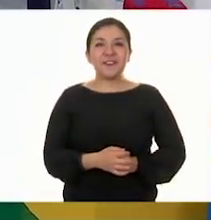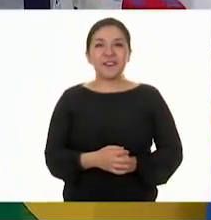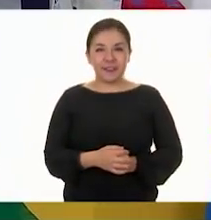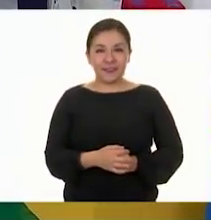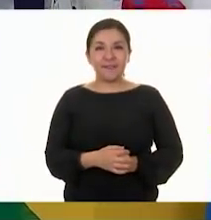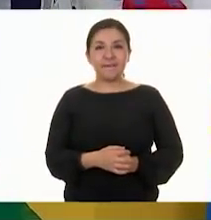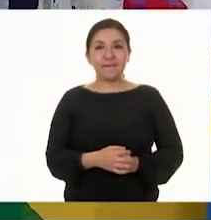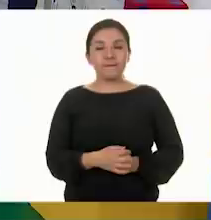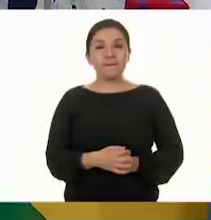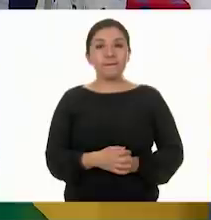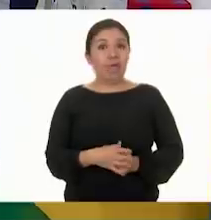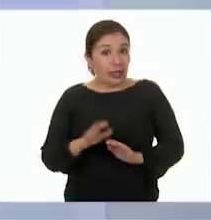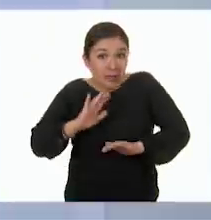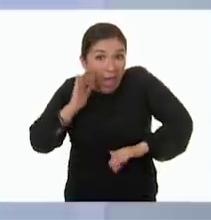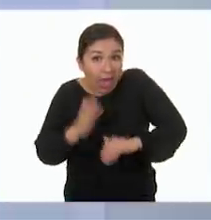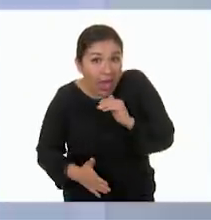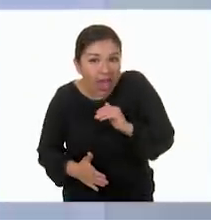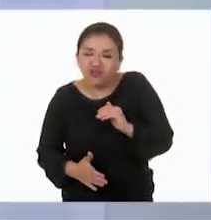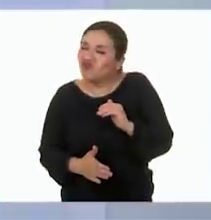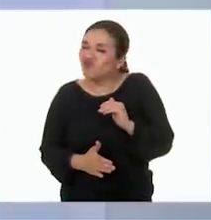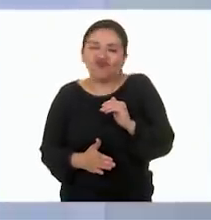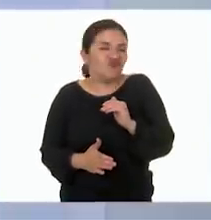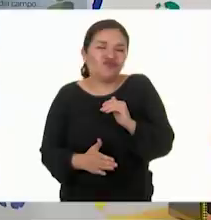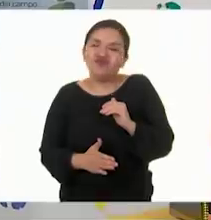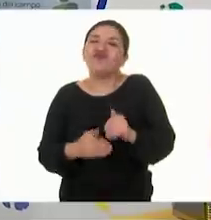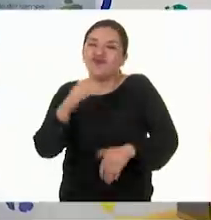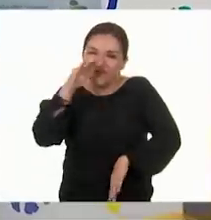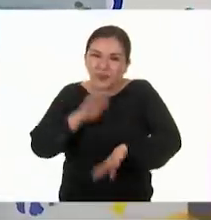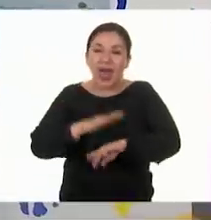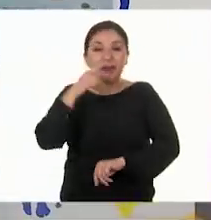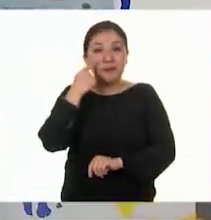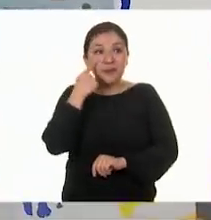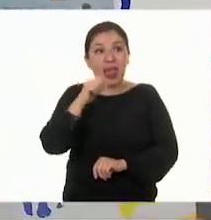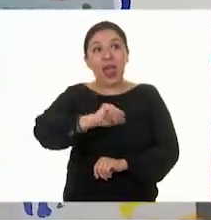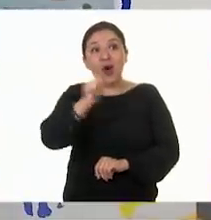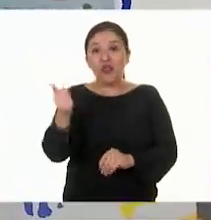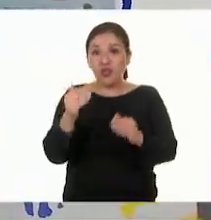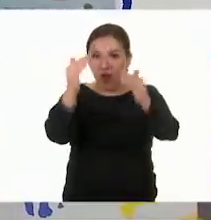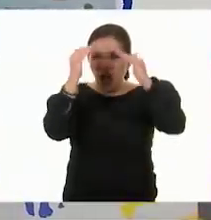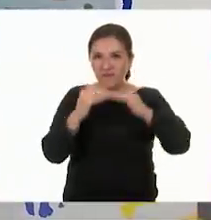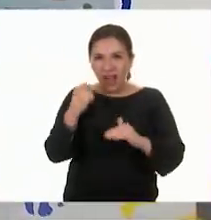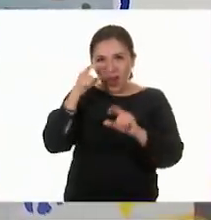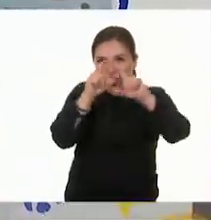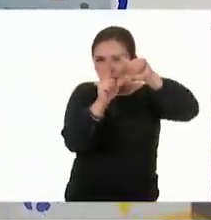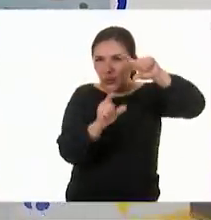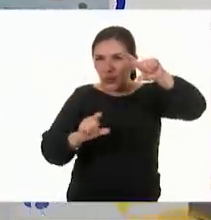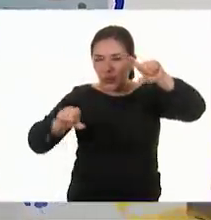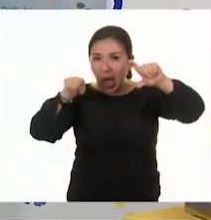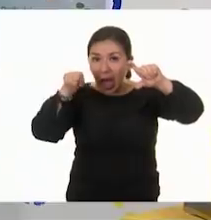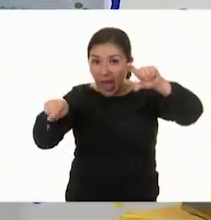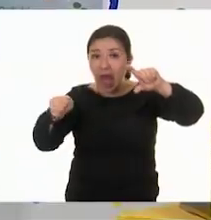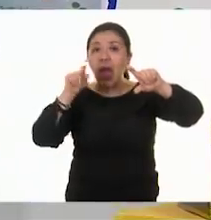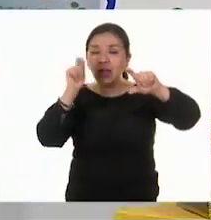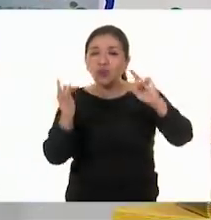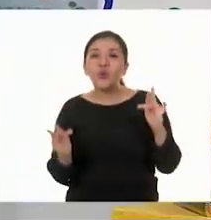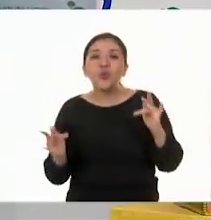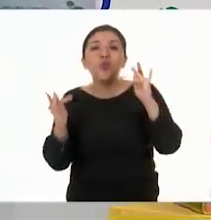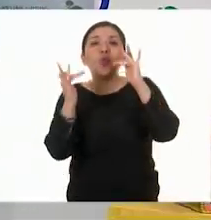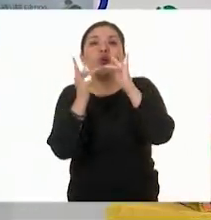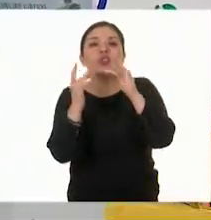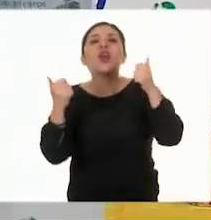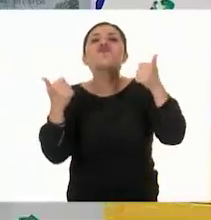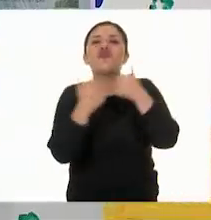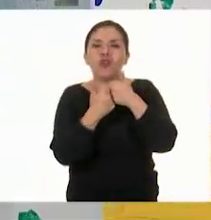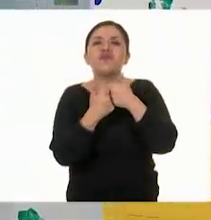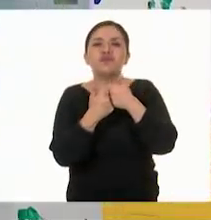¿Qué? Pero no acaba ahí. ¿Ah, no? ¡No! Oh. Ahora vamos con este. Ajá. Este se conecta con la